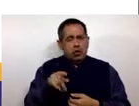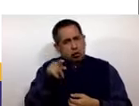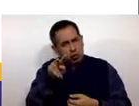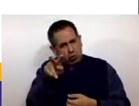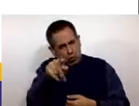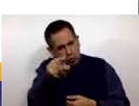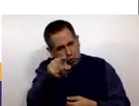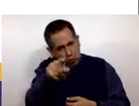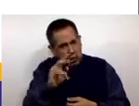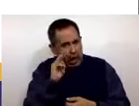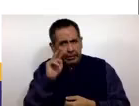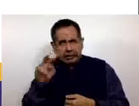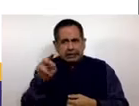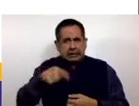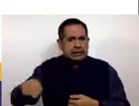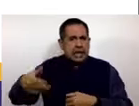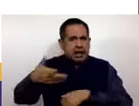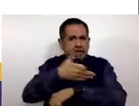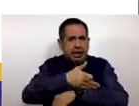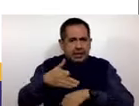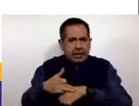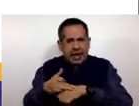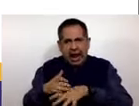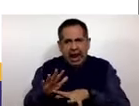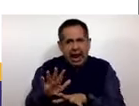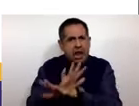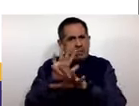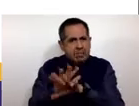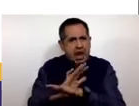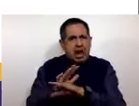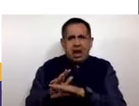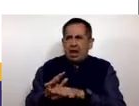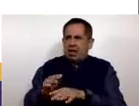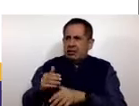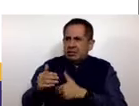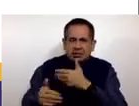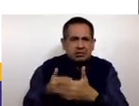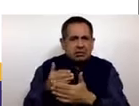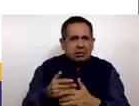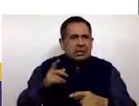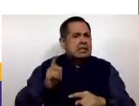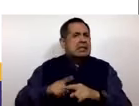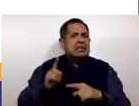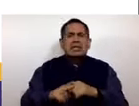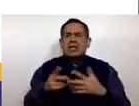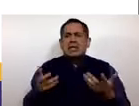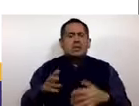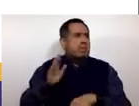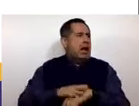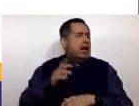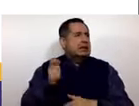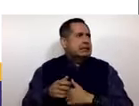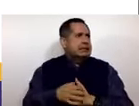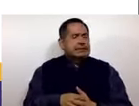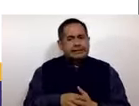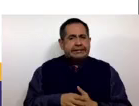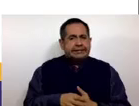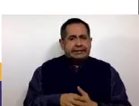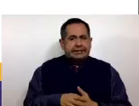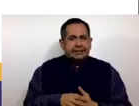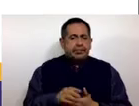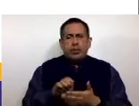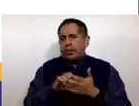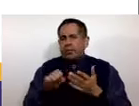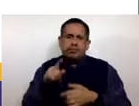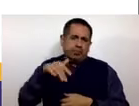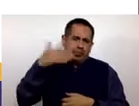dinámica familiar que ha cambiado? ¿Quiénes son los sectores más, bueno,